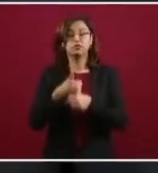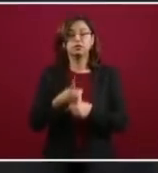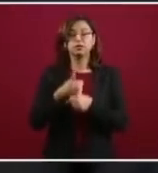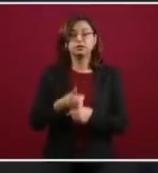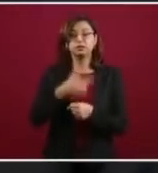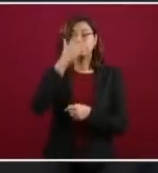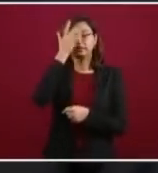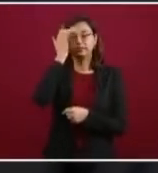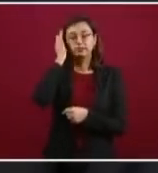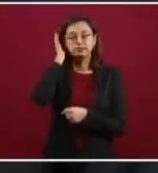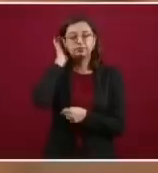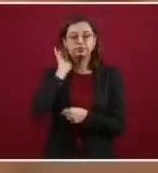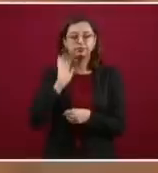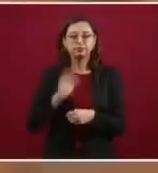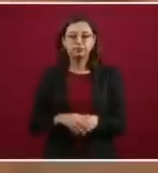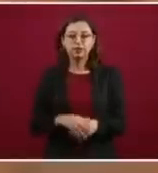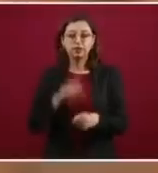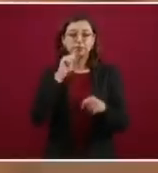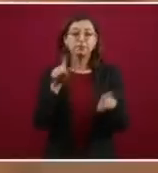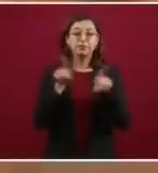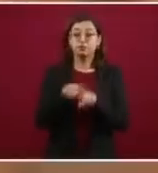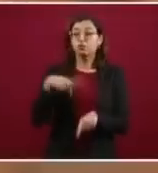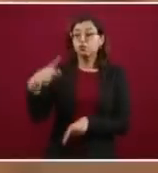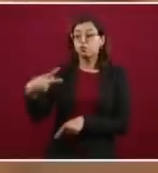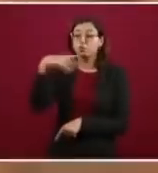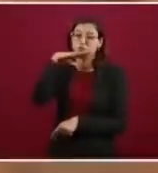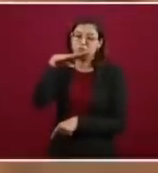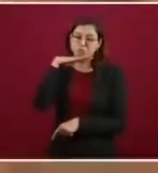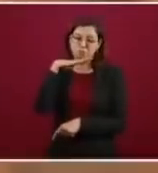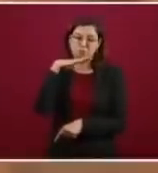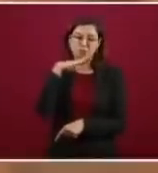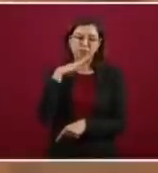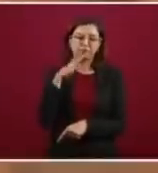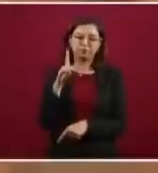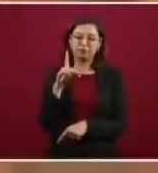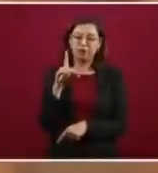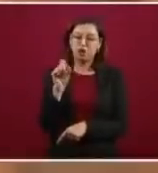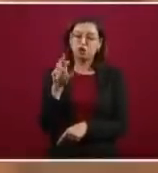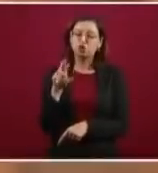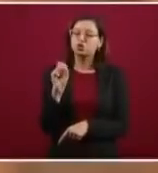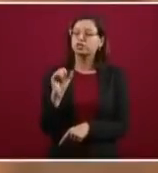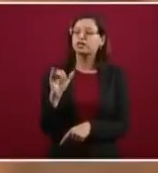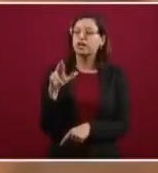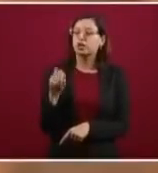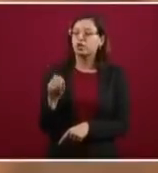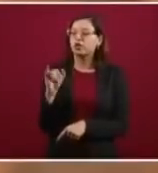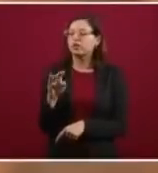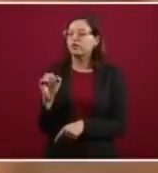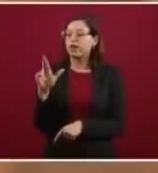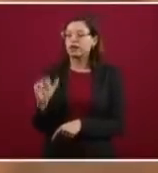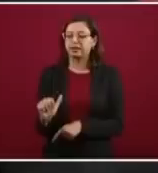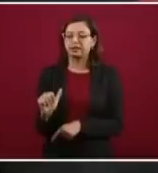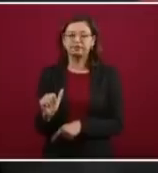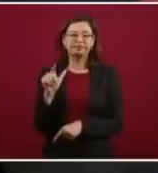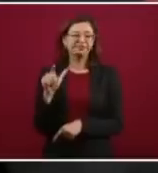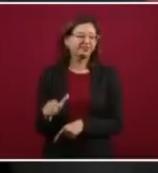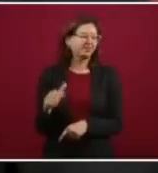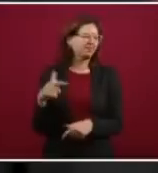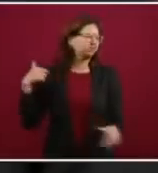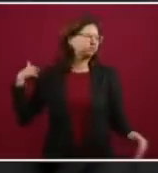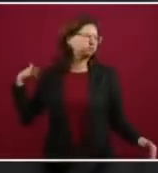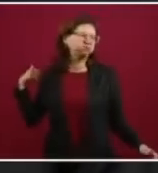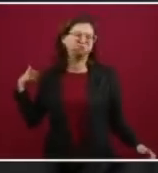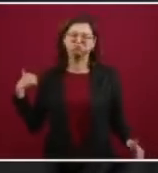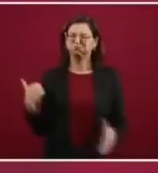teniendo también a una madre como doña Rosario Ibarra de Piedra, que ha luchado toda la